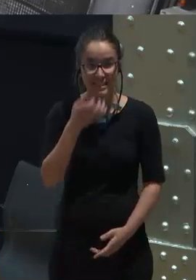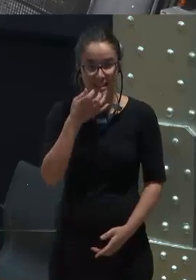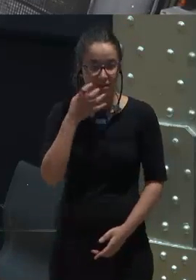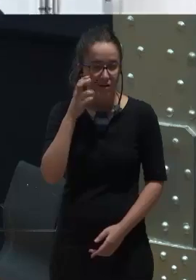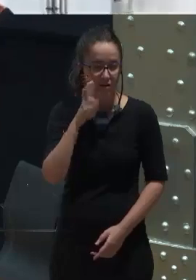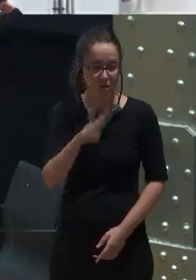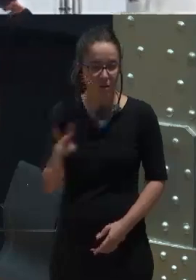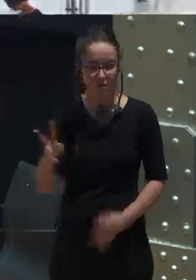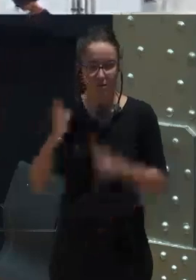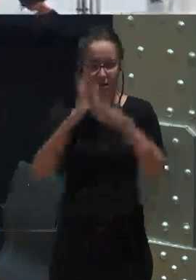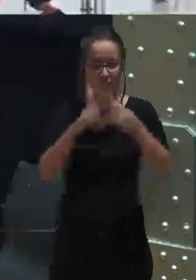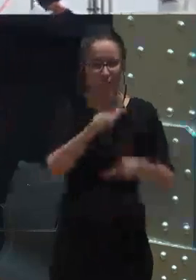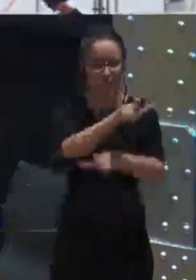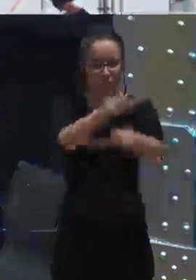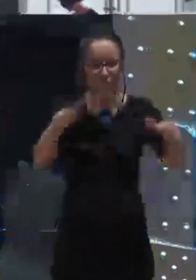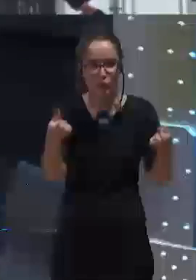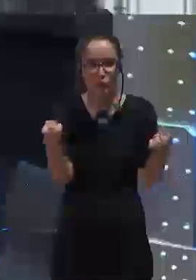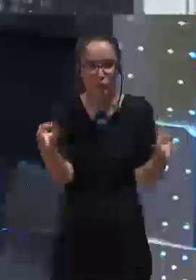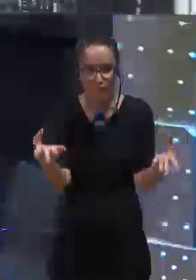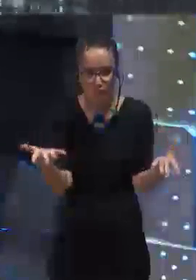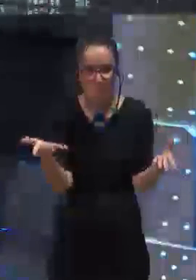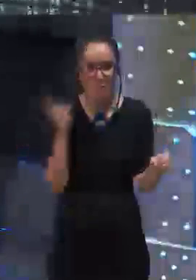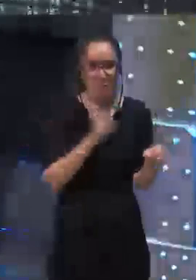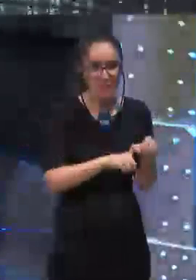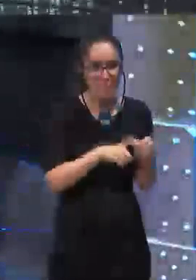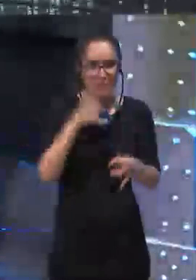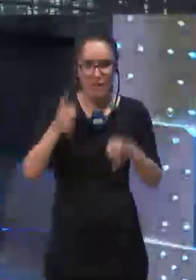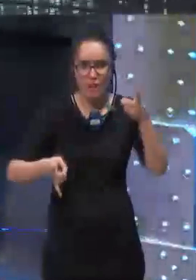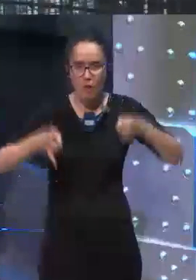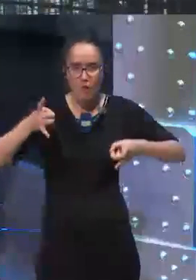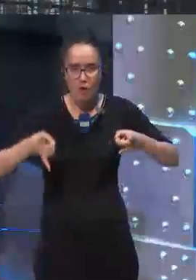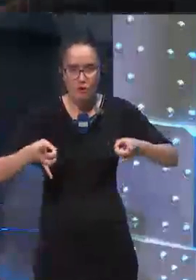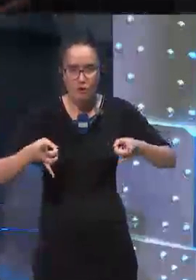Si os fijáis en el número de personas que intervienen y el robot,